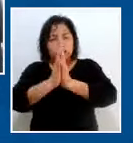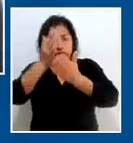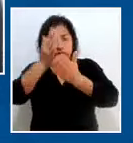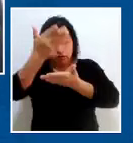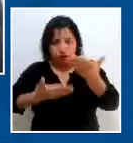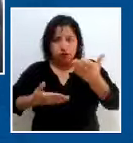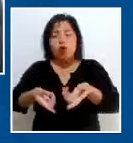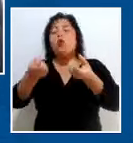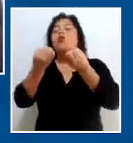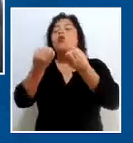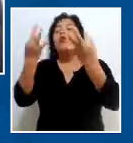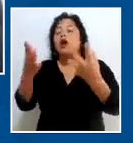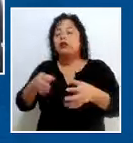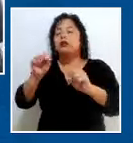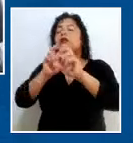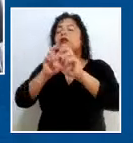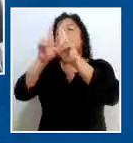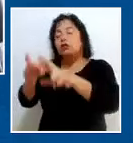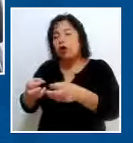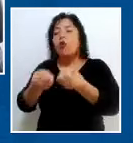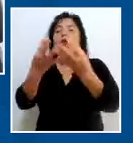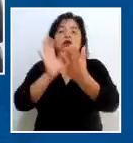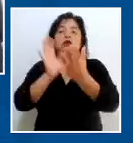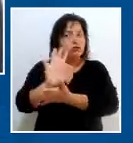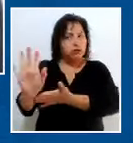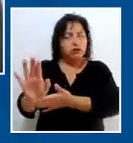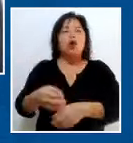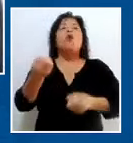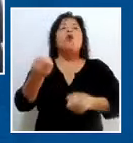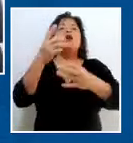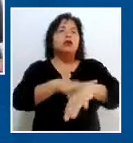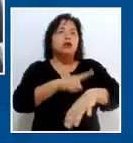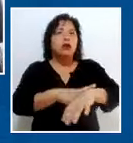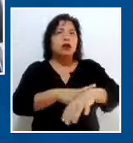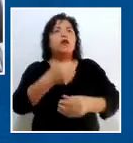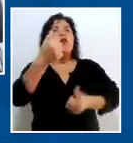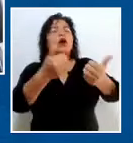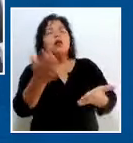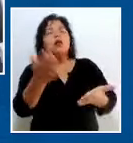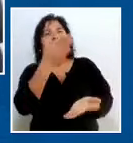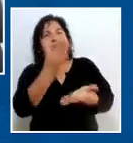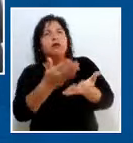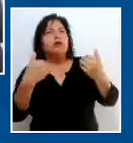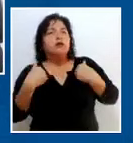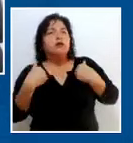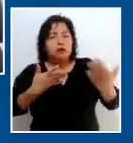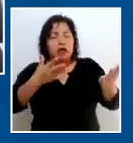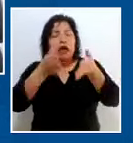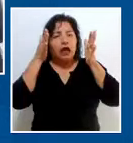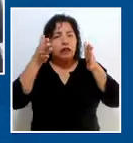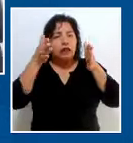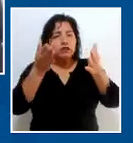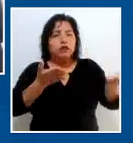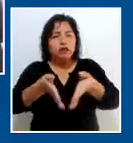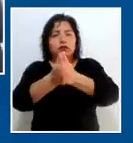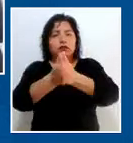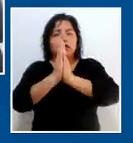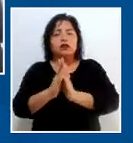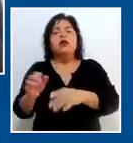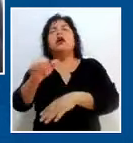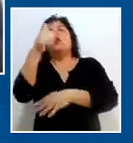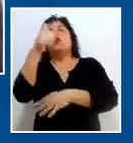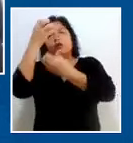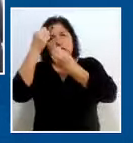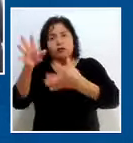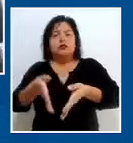denegado, cuántas hemos respondido, en qué tiempo, qué problemas hemos advertido en la atención de las solicitudes, ¿no? Y otra información que